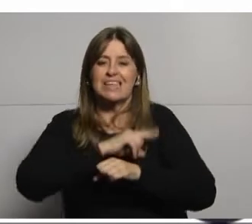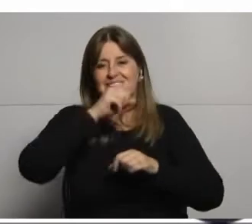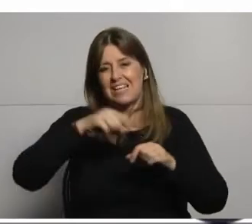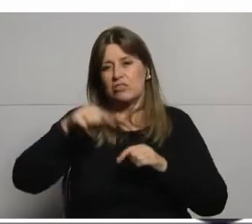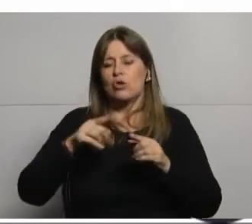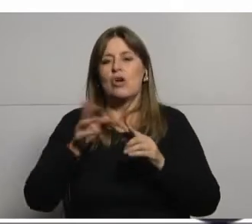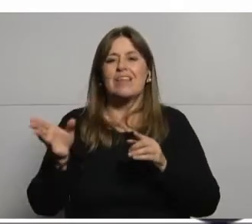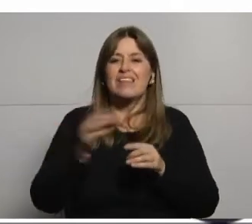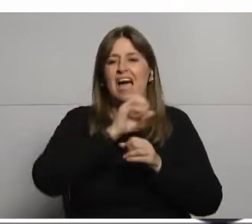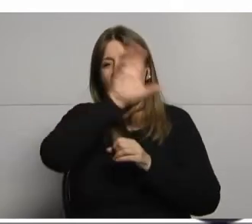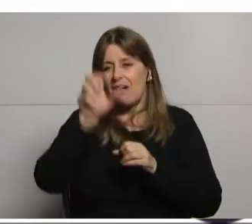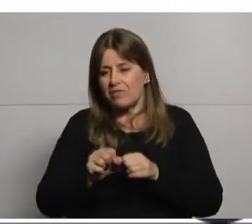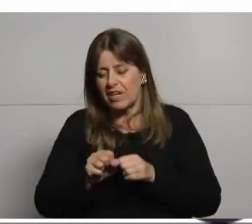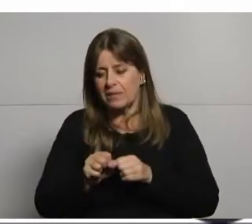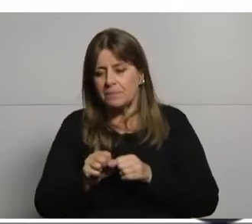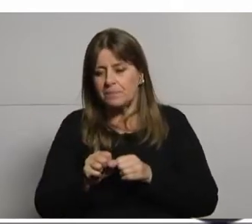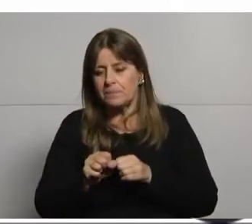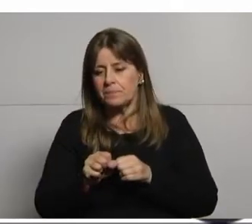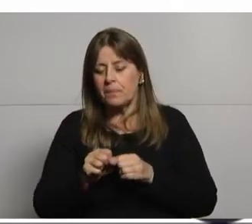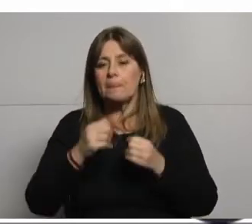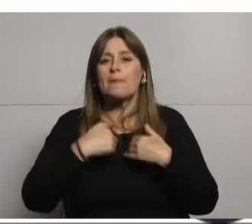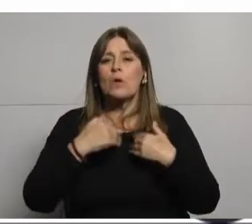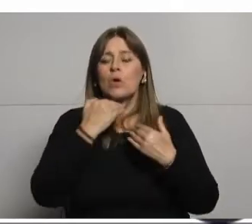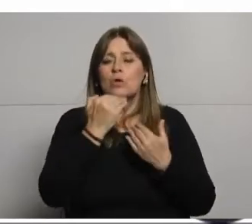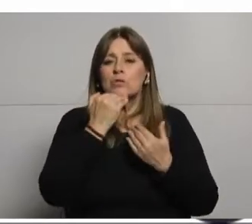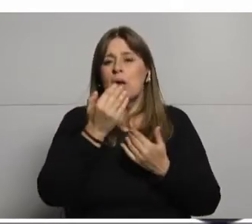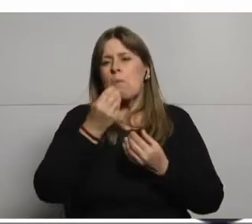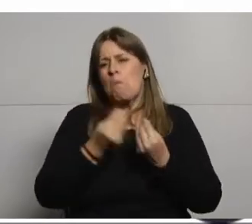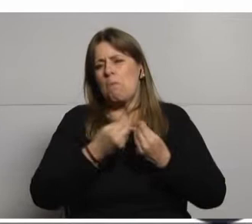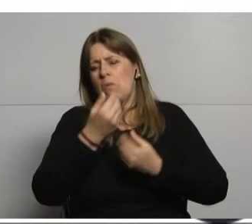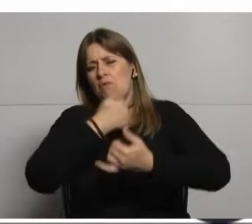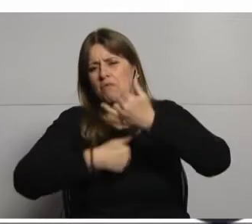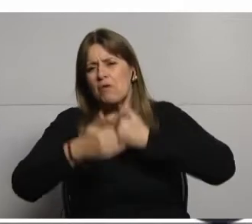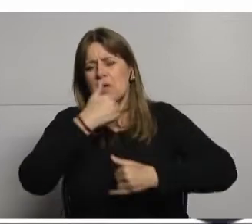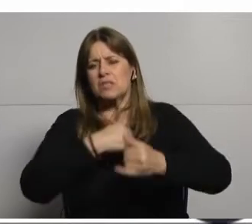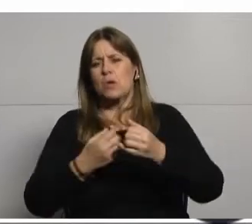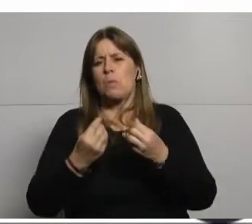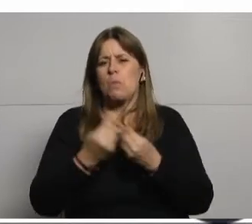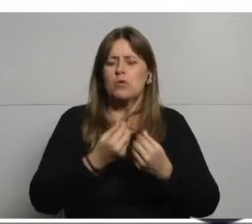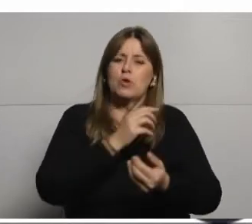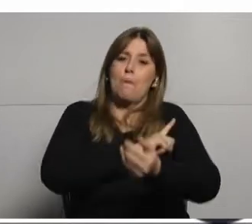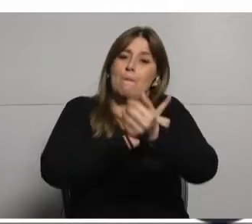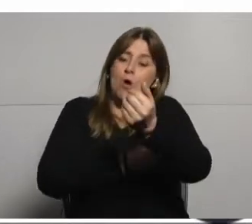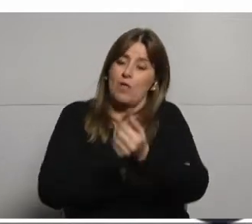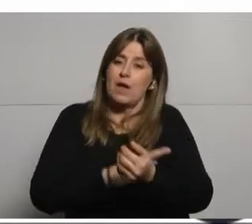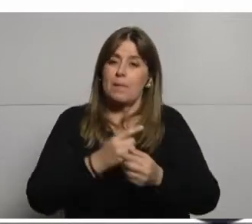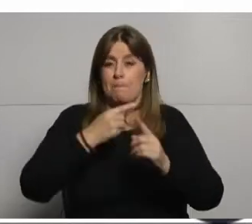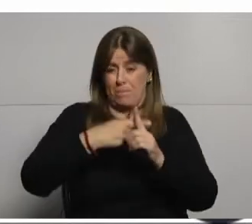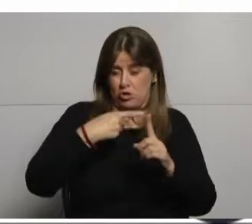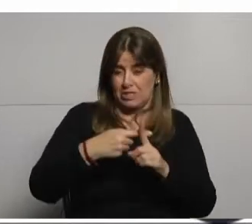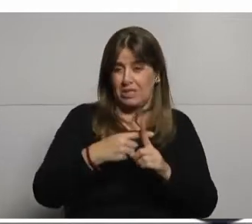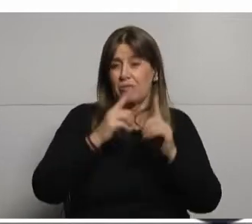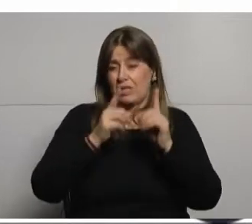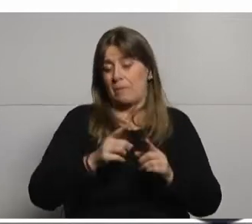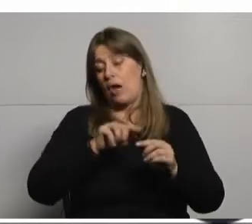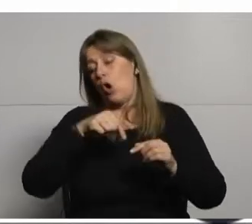¿no? Yo no sé, digamos, pero esto es como mucha información, mucho poder para muchas cosas. Muchas positivas, sin duda, y